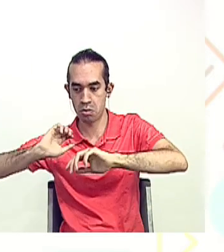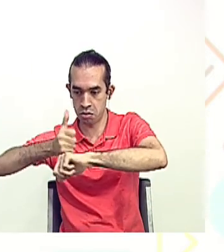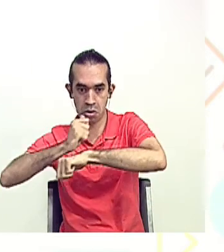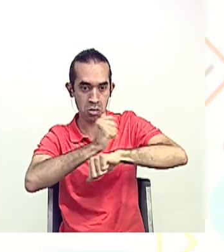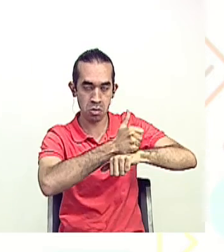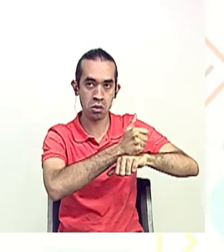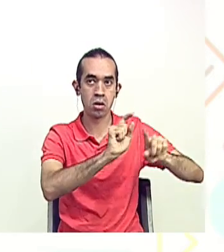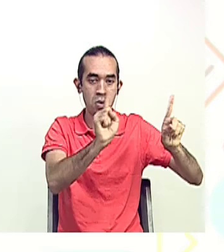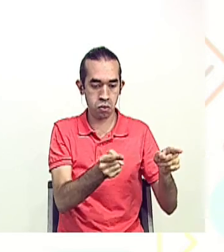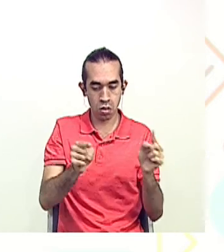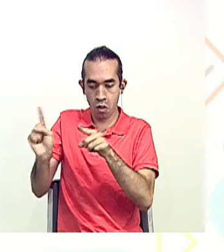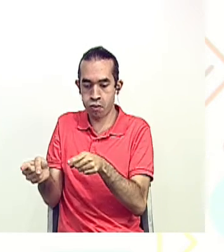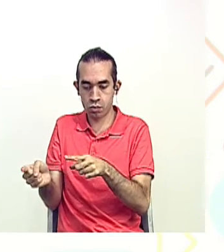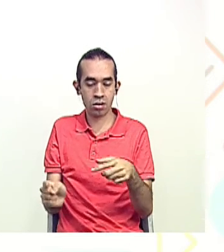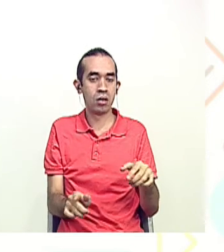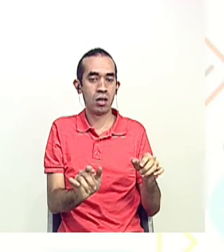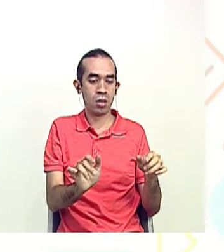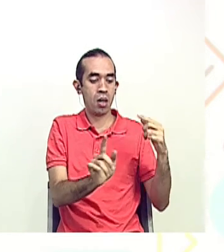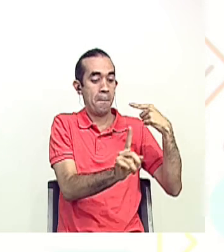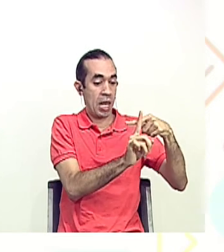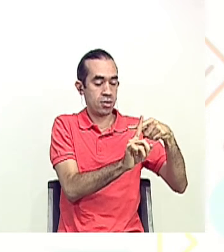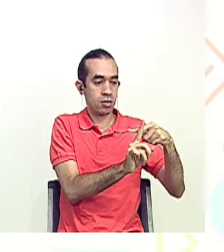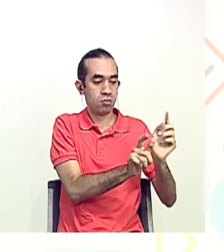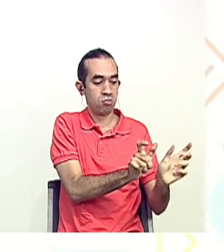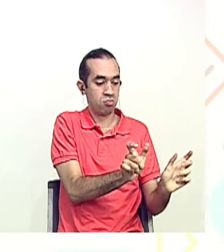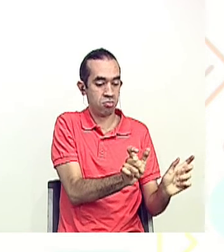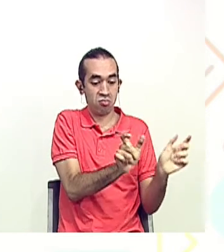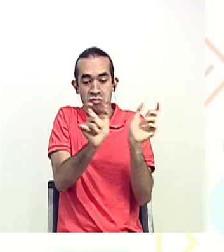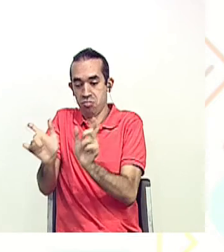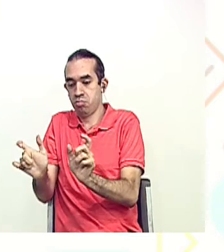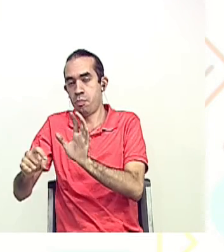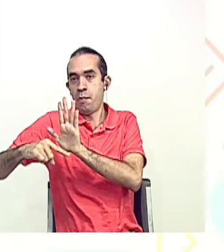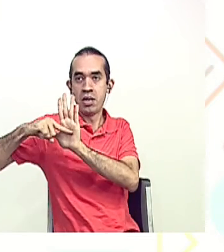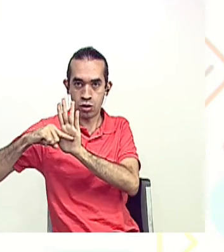paréntesis uno con más y otro con menos.